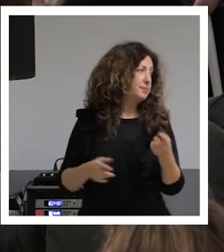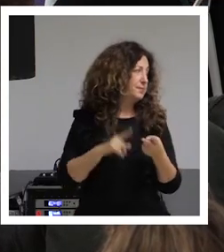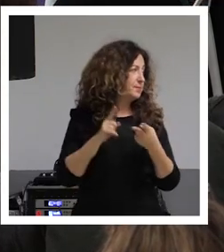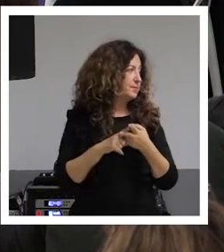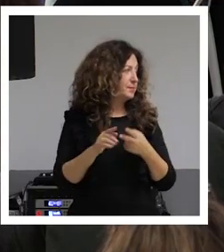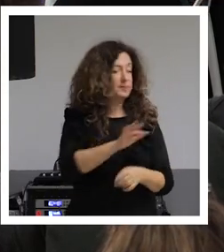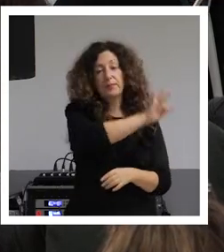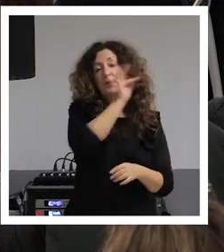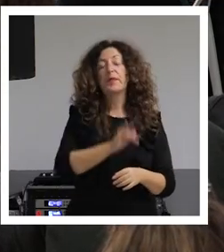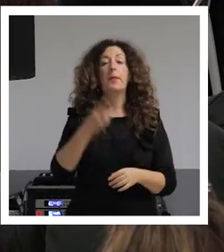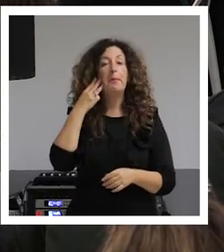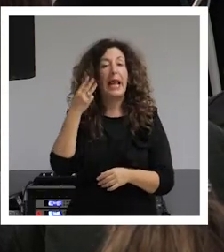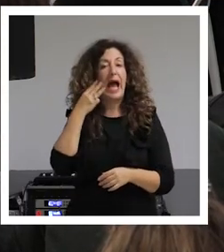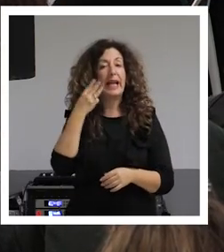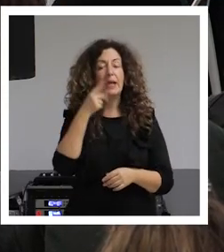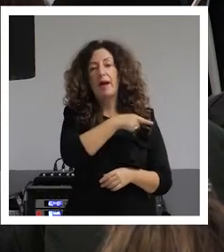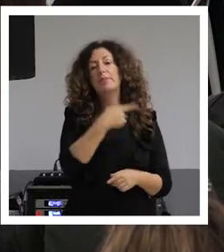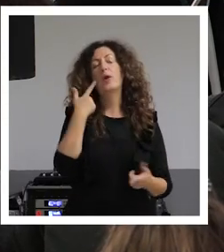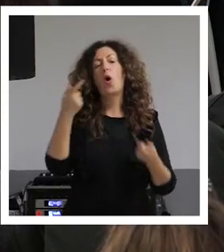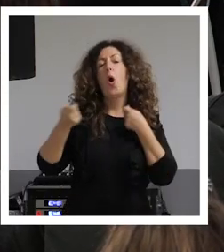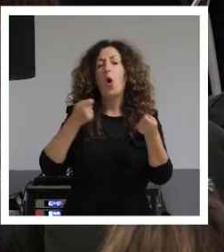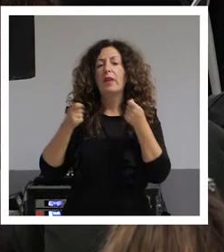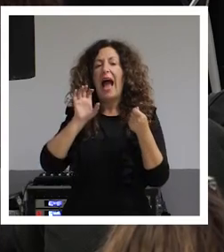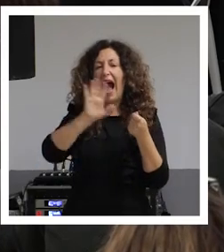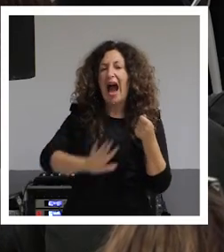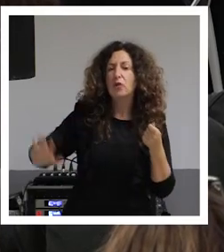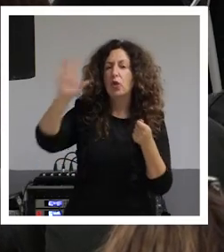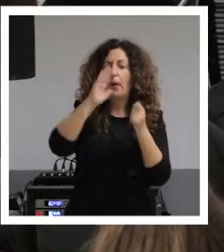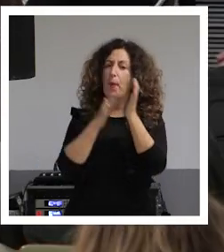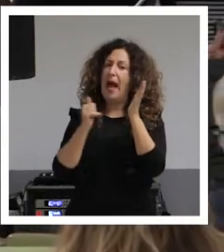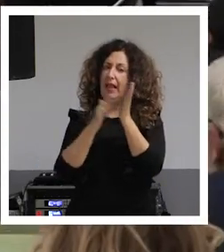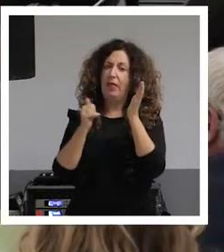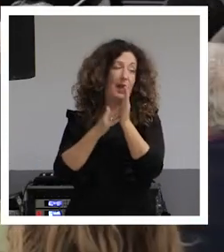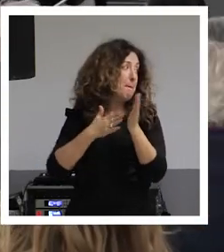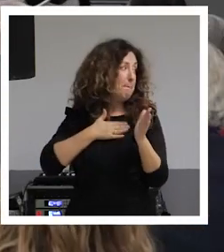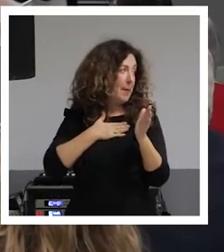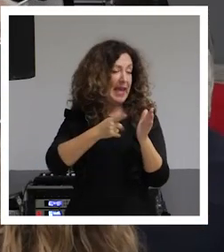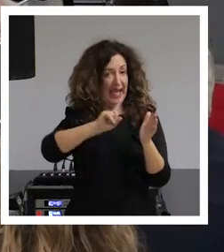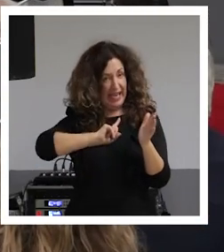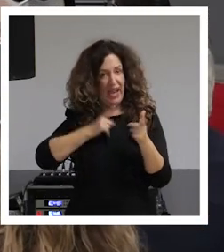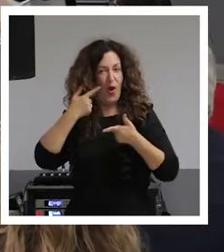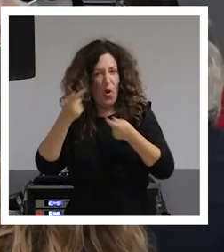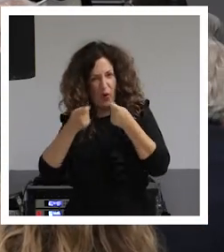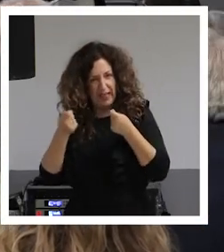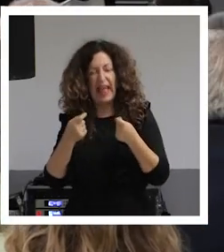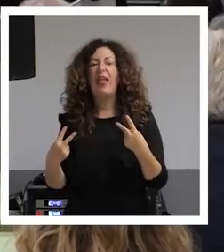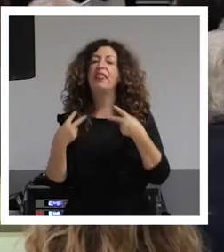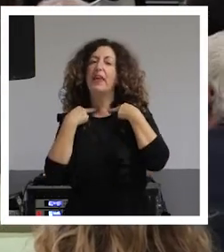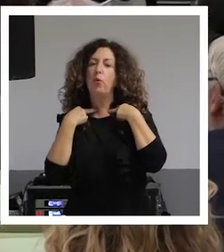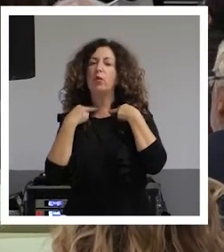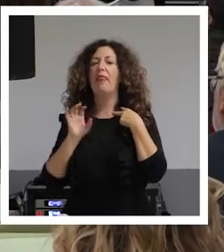tenemos a Pilar Lima es coordinadora autonómica de la comunidad valenciana mi coordinadora y también diputada